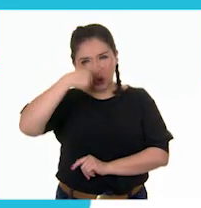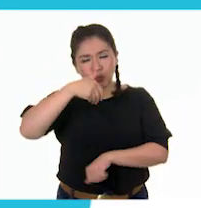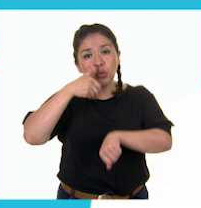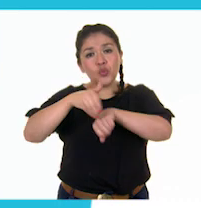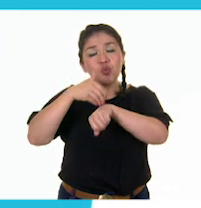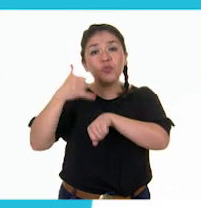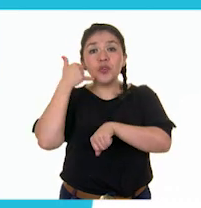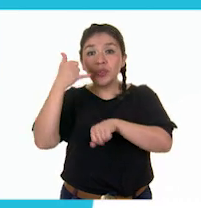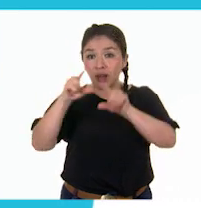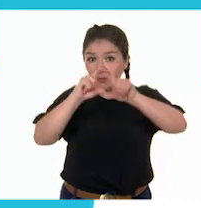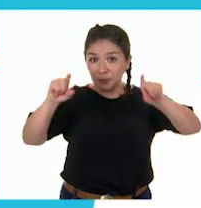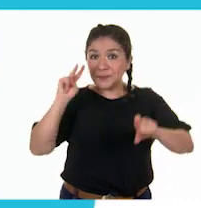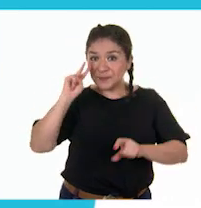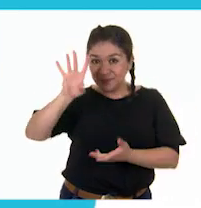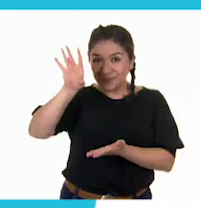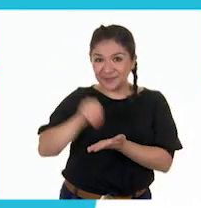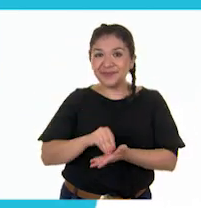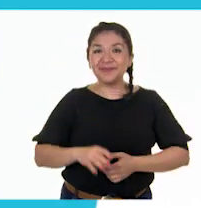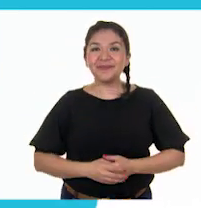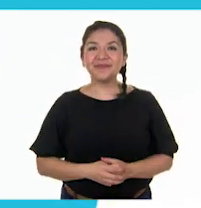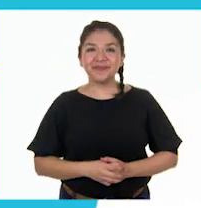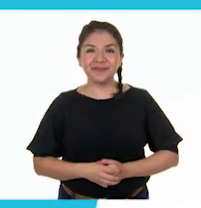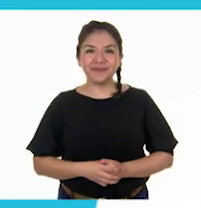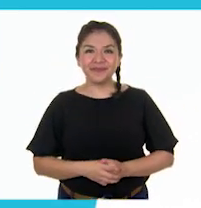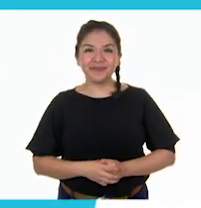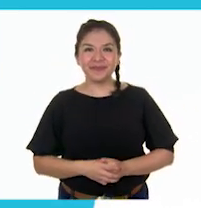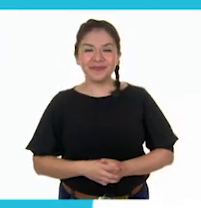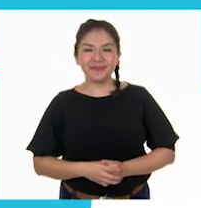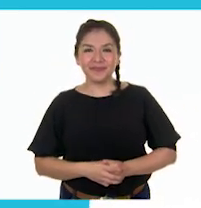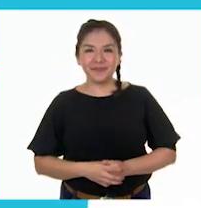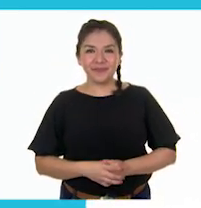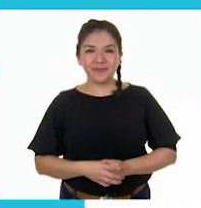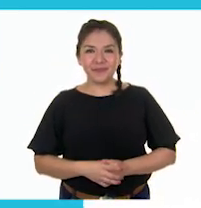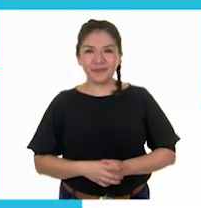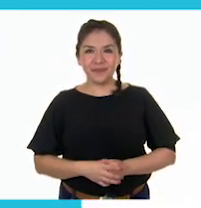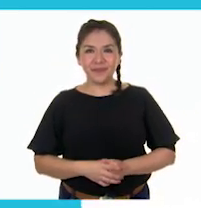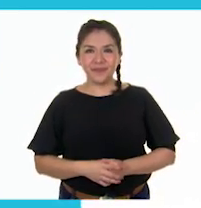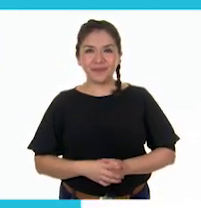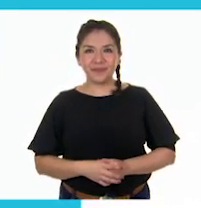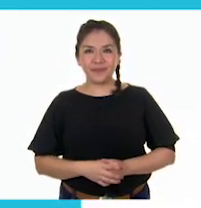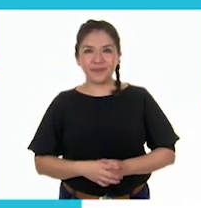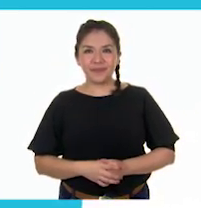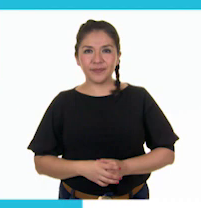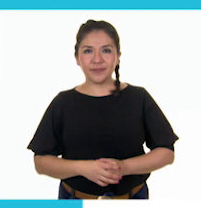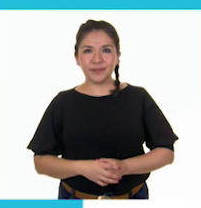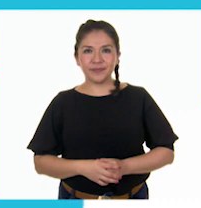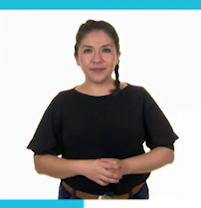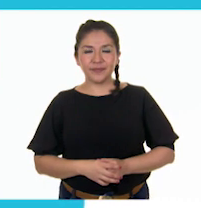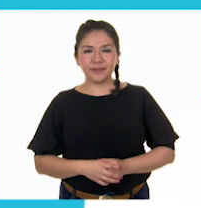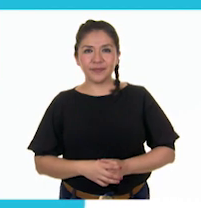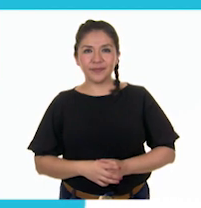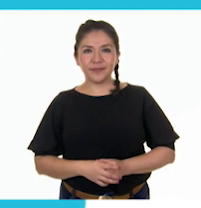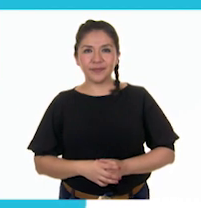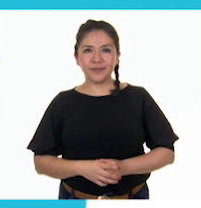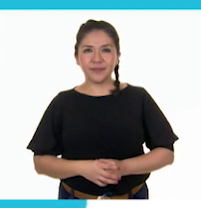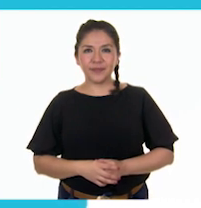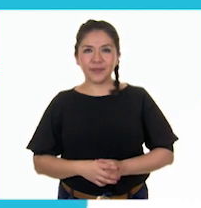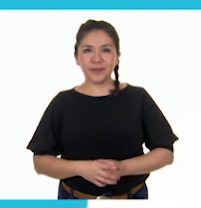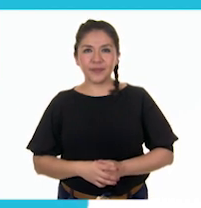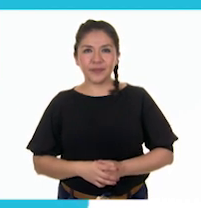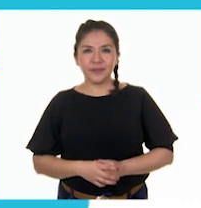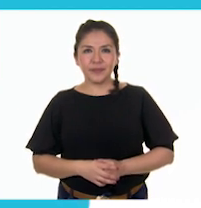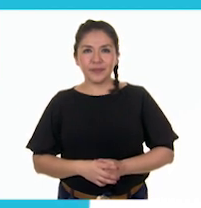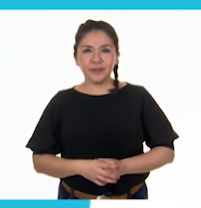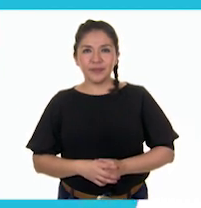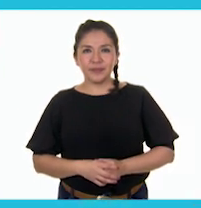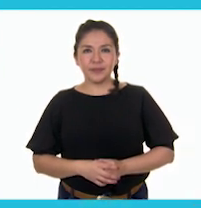al teléfono 55 41 72 04 13. ¡Son 100